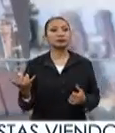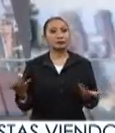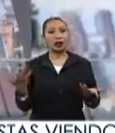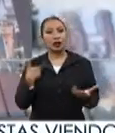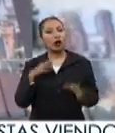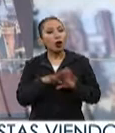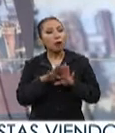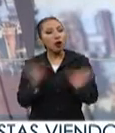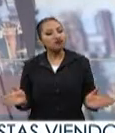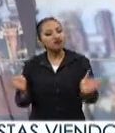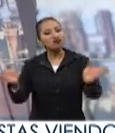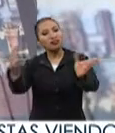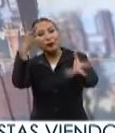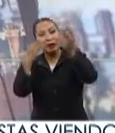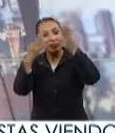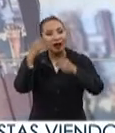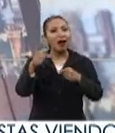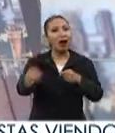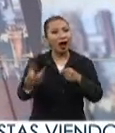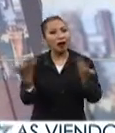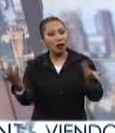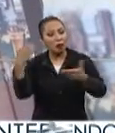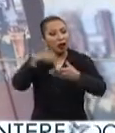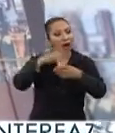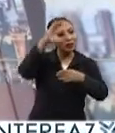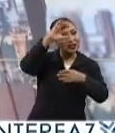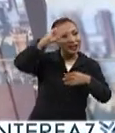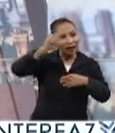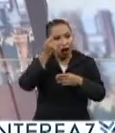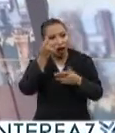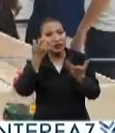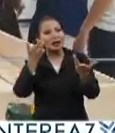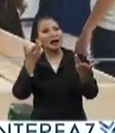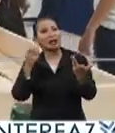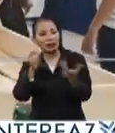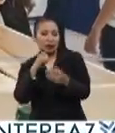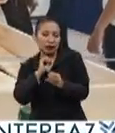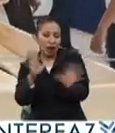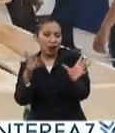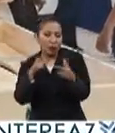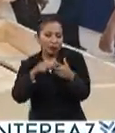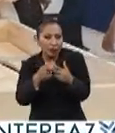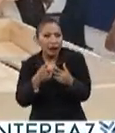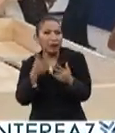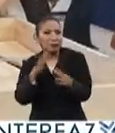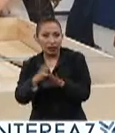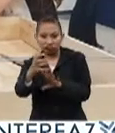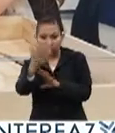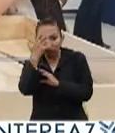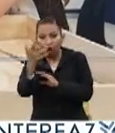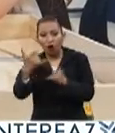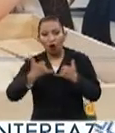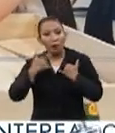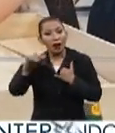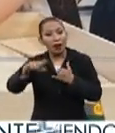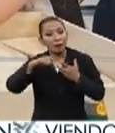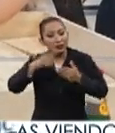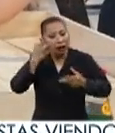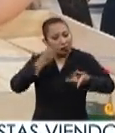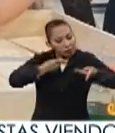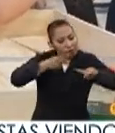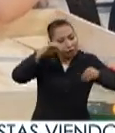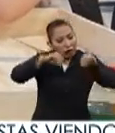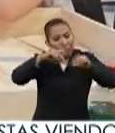y estar como que motivando ese aprendizaje en torno a la ciencia y tecnología, y ahora sí comenzar ya más formalmente con los chavos que empiecen a